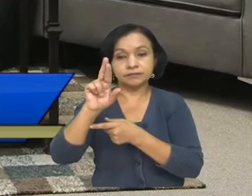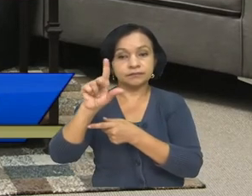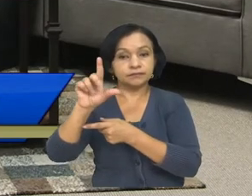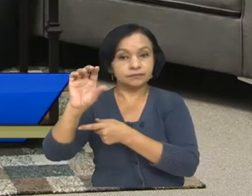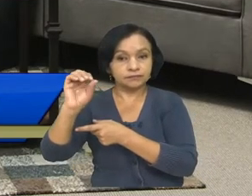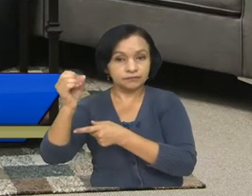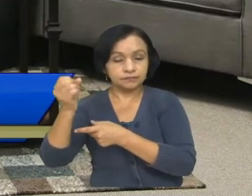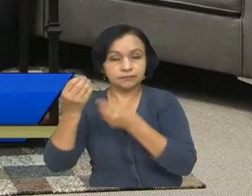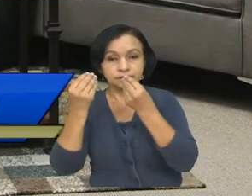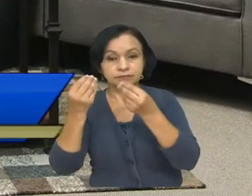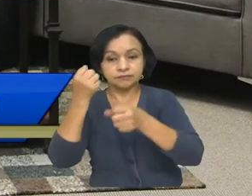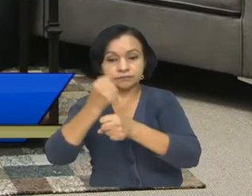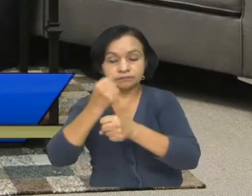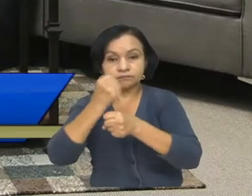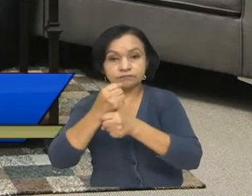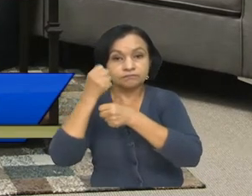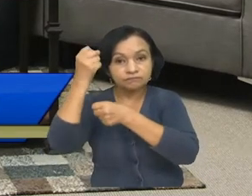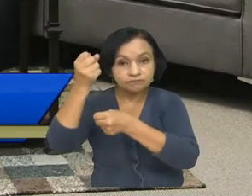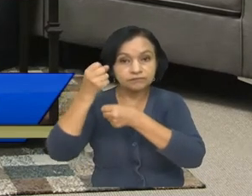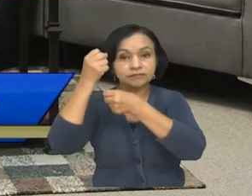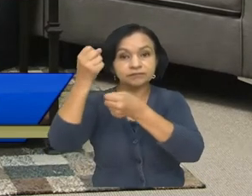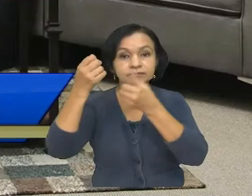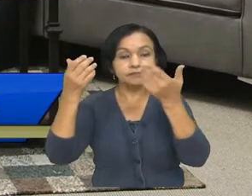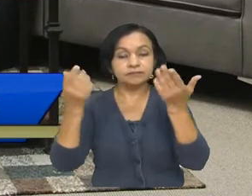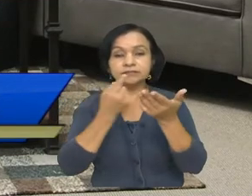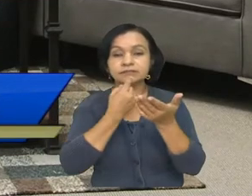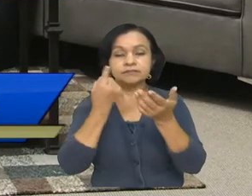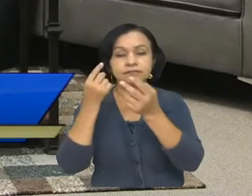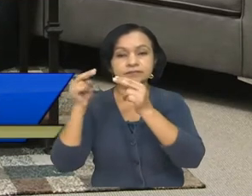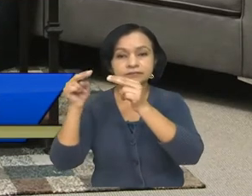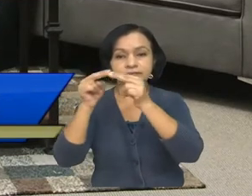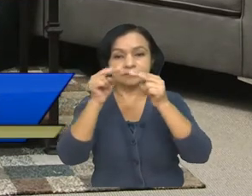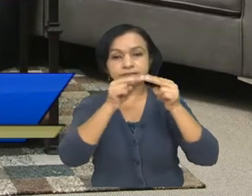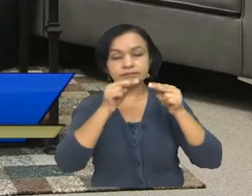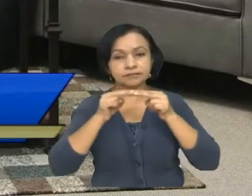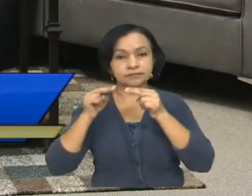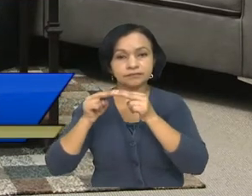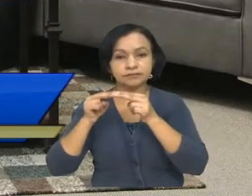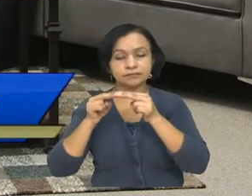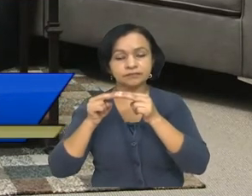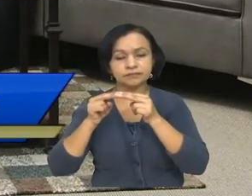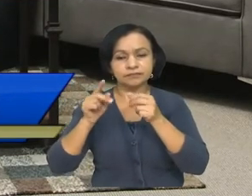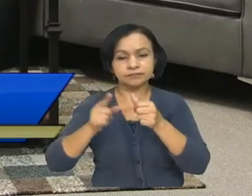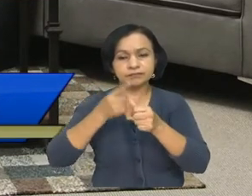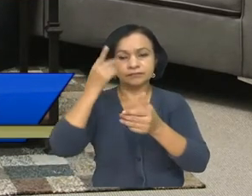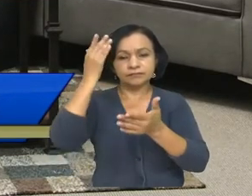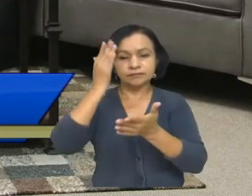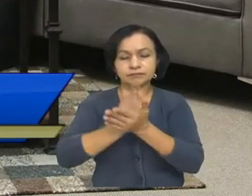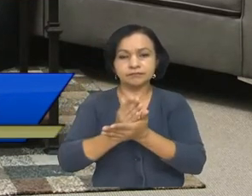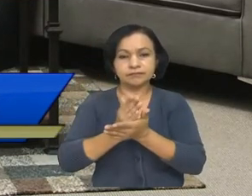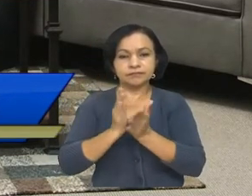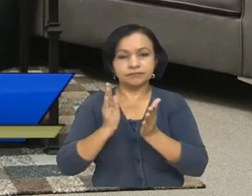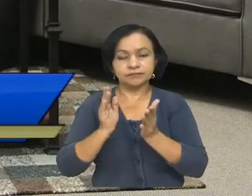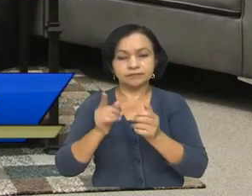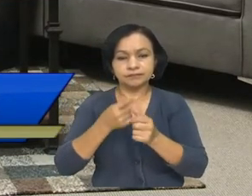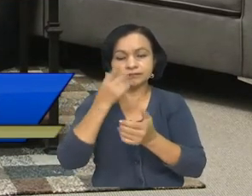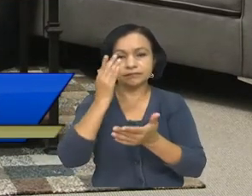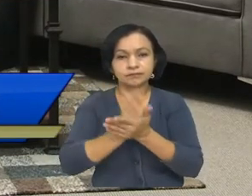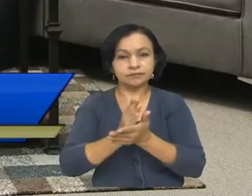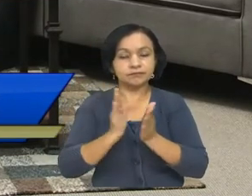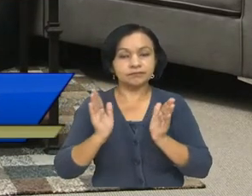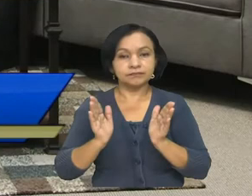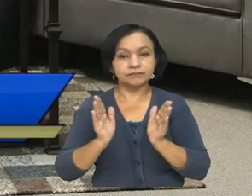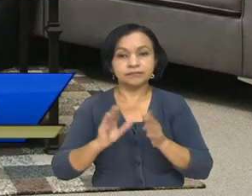hicimos mucho trabajo. ¿Pero quién hace el contacto con usted para que pueda entrar? Bueno, mira,